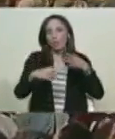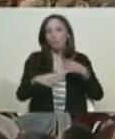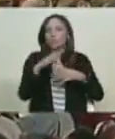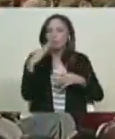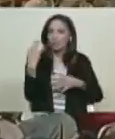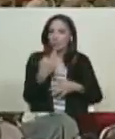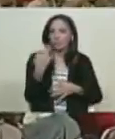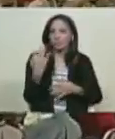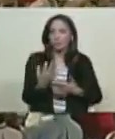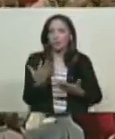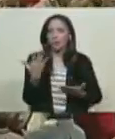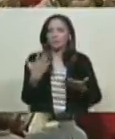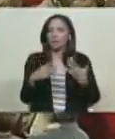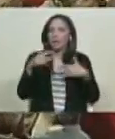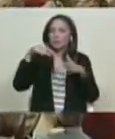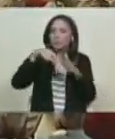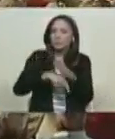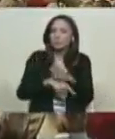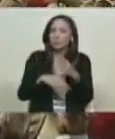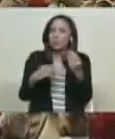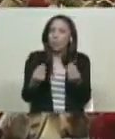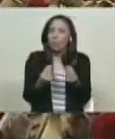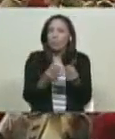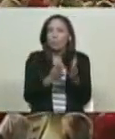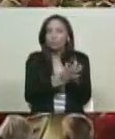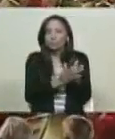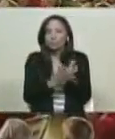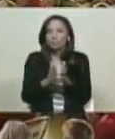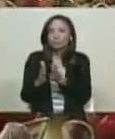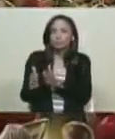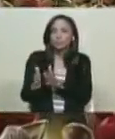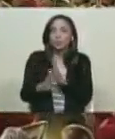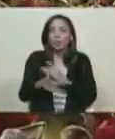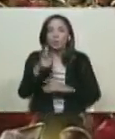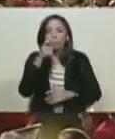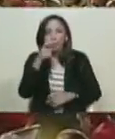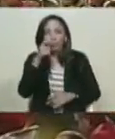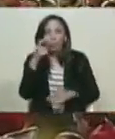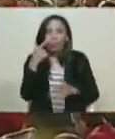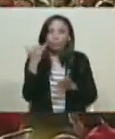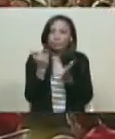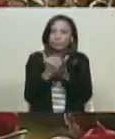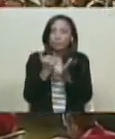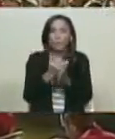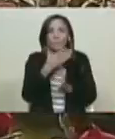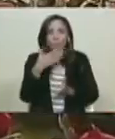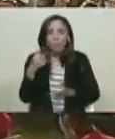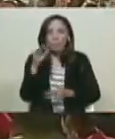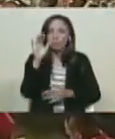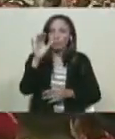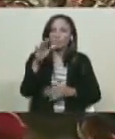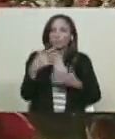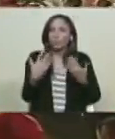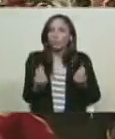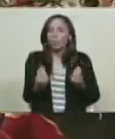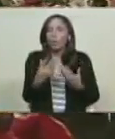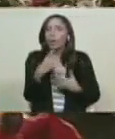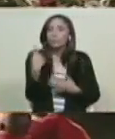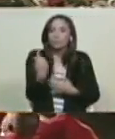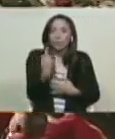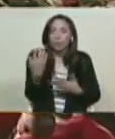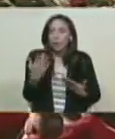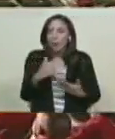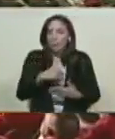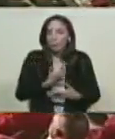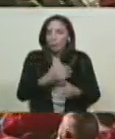profundizar, todas las cosas que necesitamos superar, mejorar, solo lo podemos hacer si